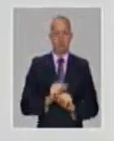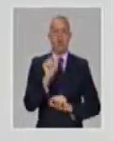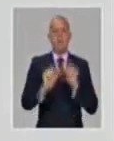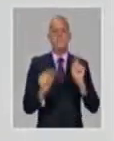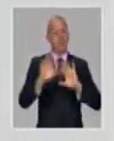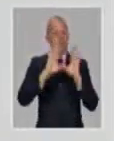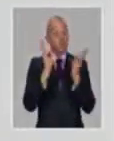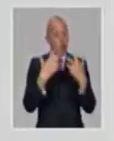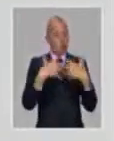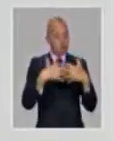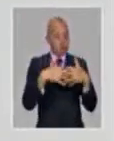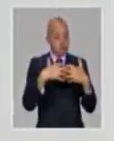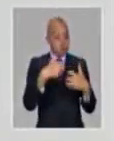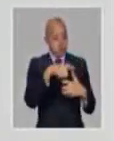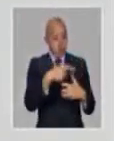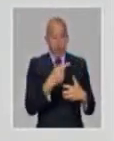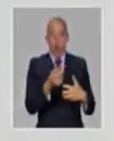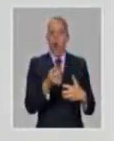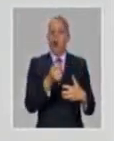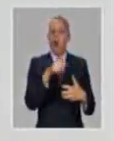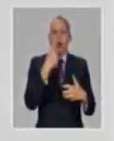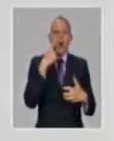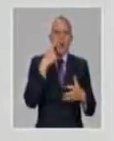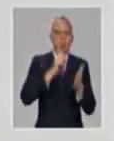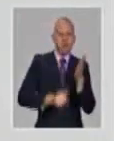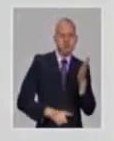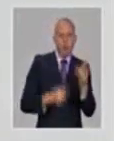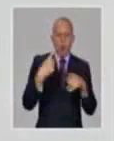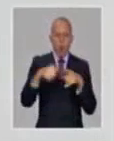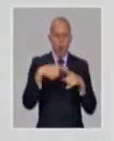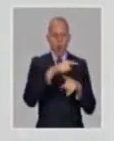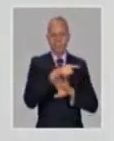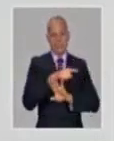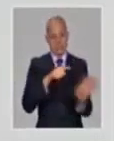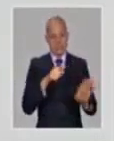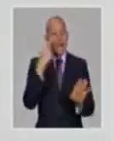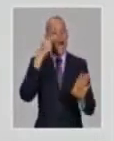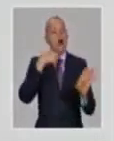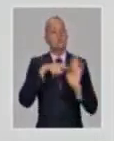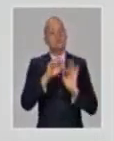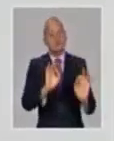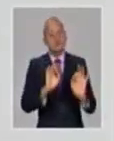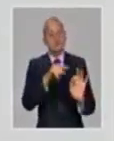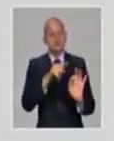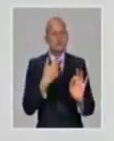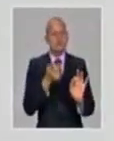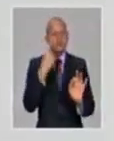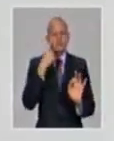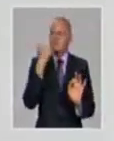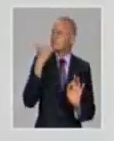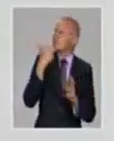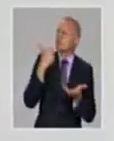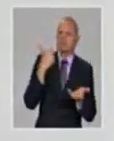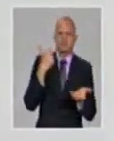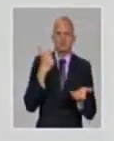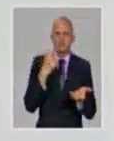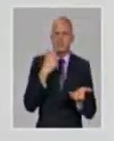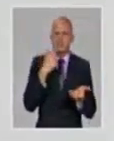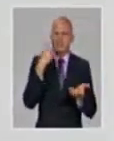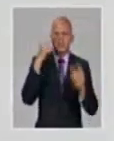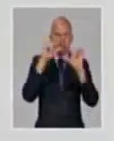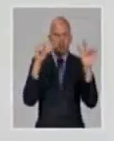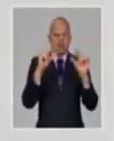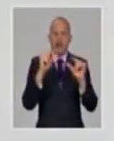producciones, y segundo, con aplicar tarifas tanto M3A, y pueden preguntarse, bueno, ahí se explica qué cosa es